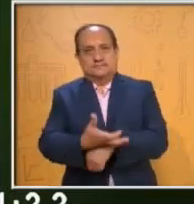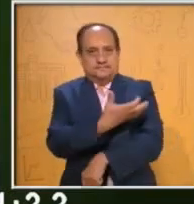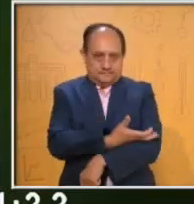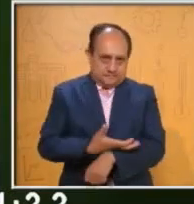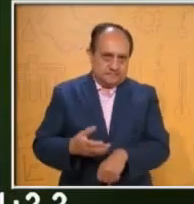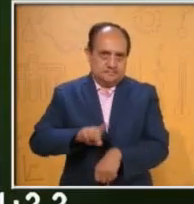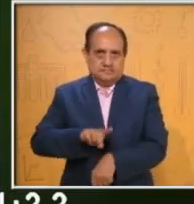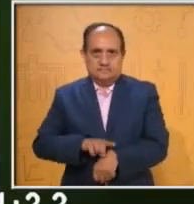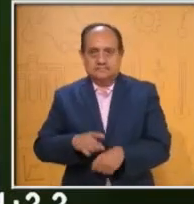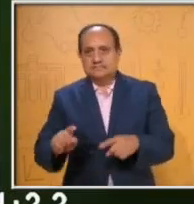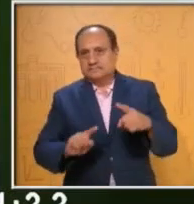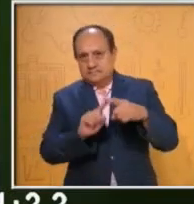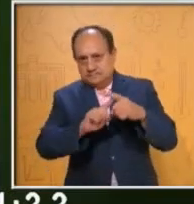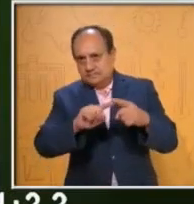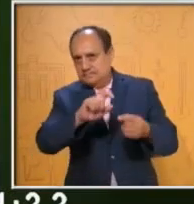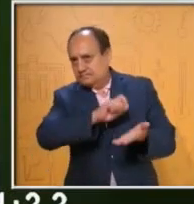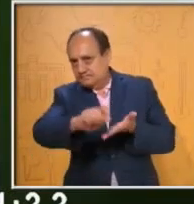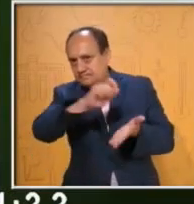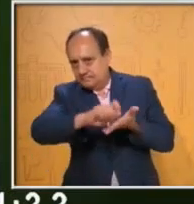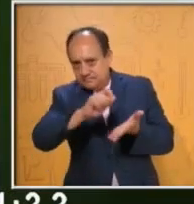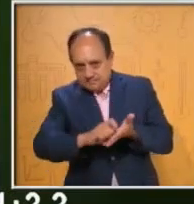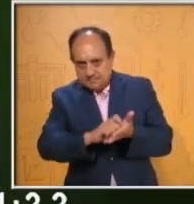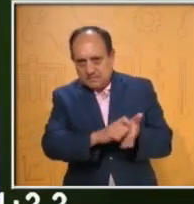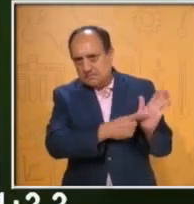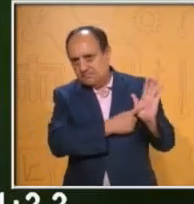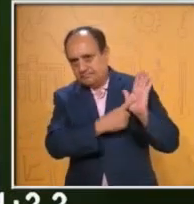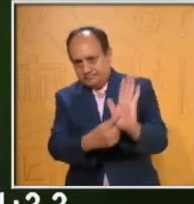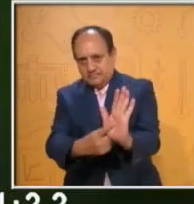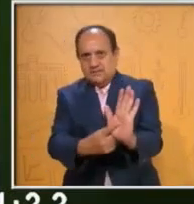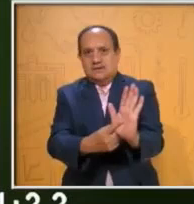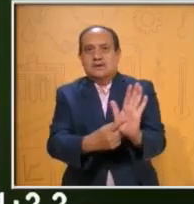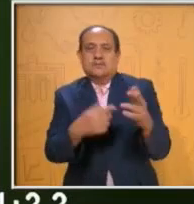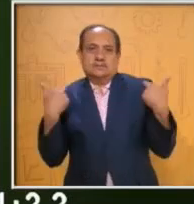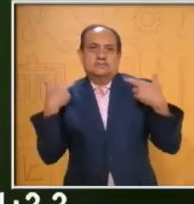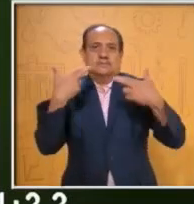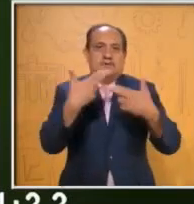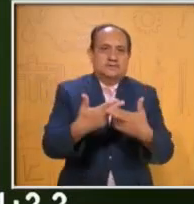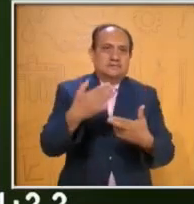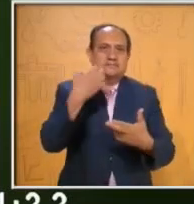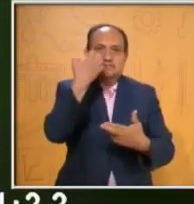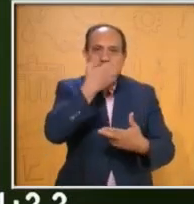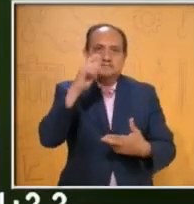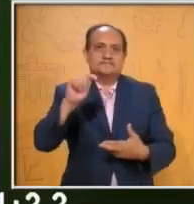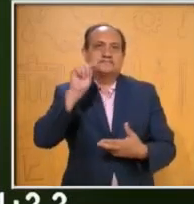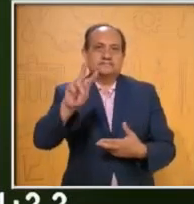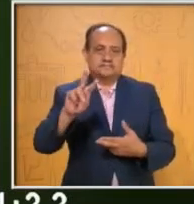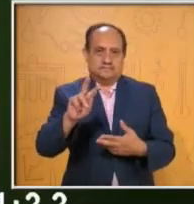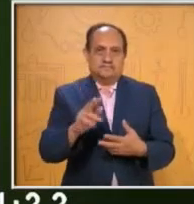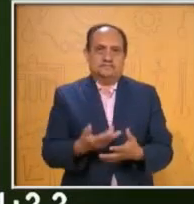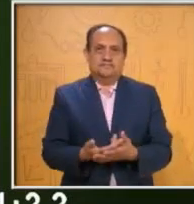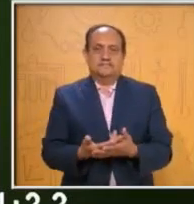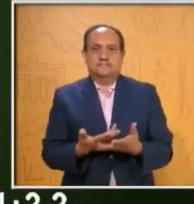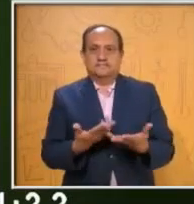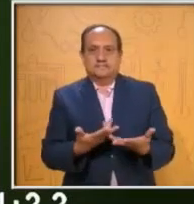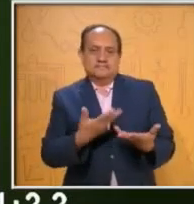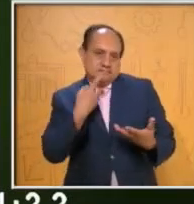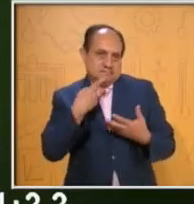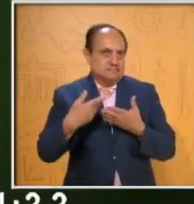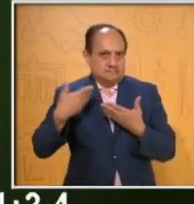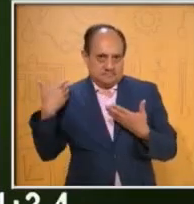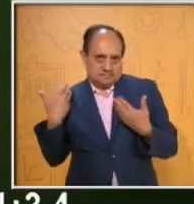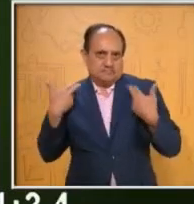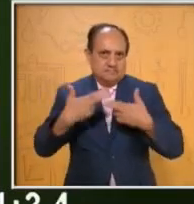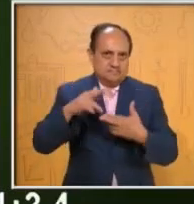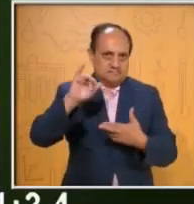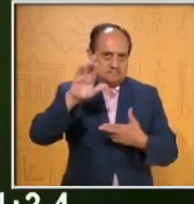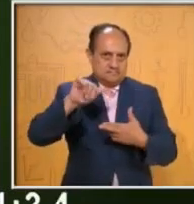acompañan realizando las actividades propuestas por los profes de Escuela TV. Y muy como bien. Lo dijo el profe